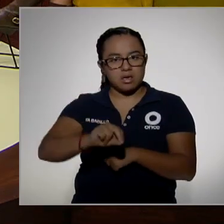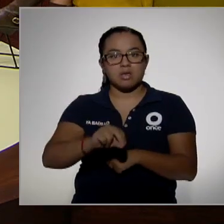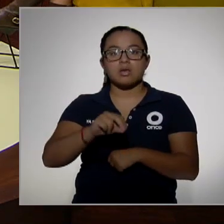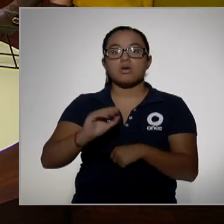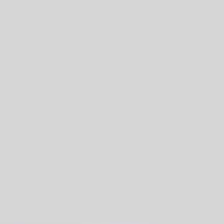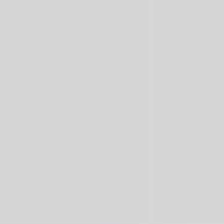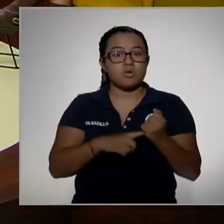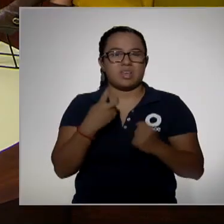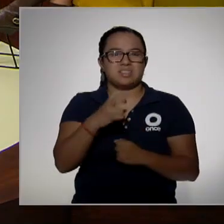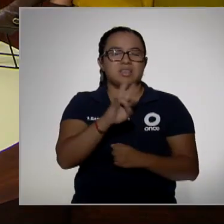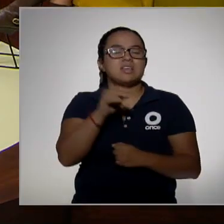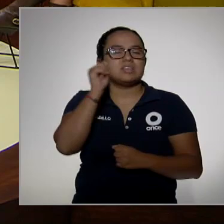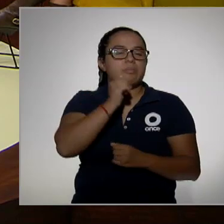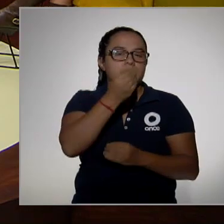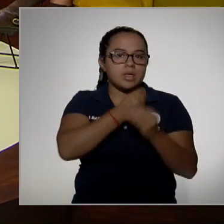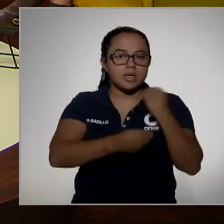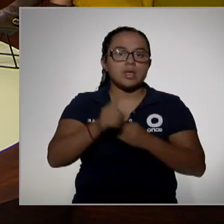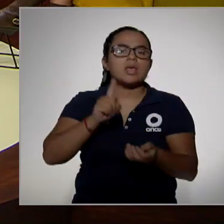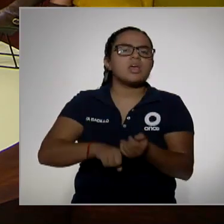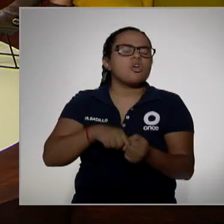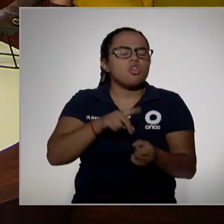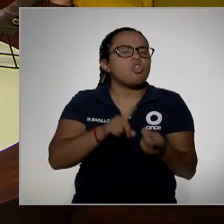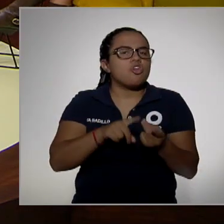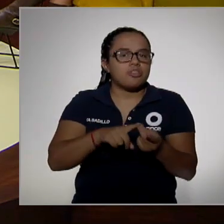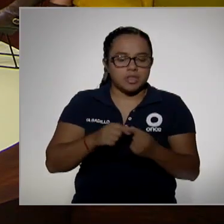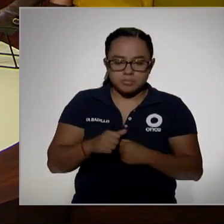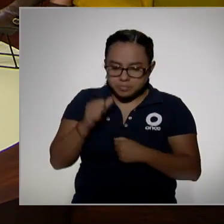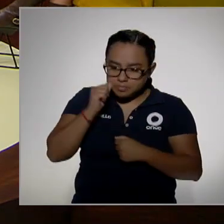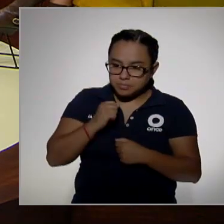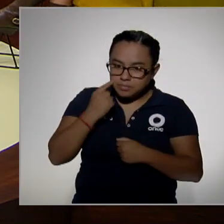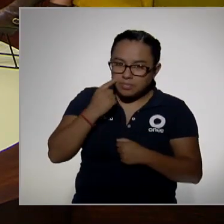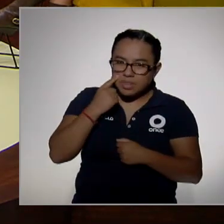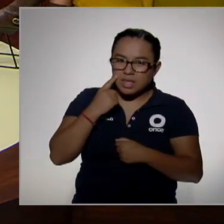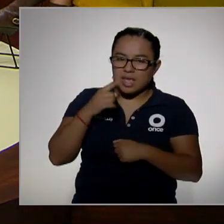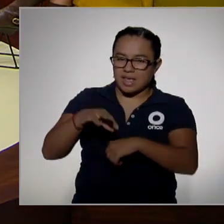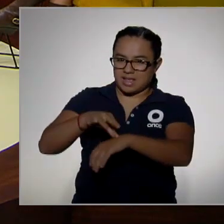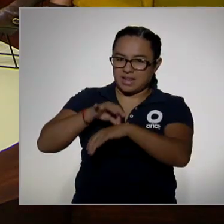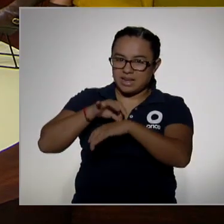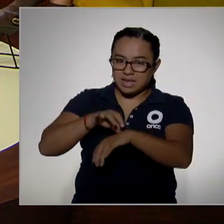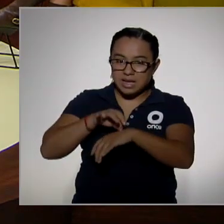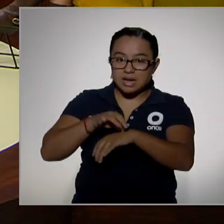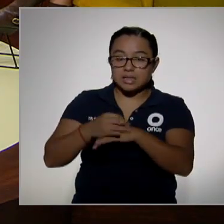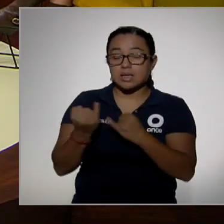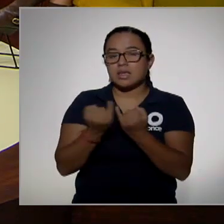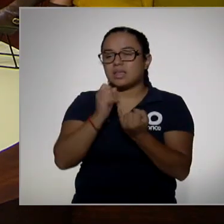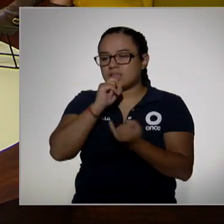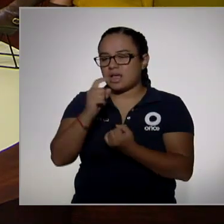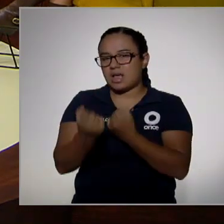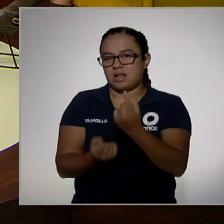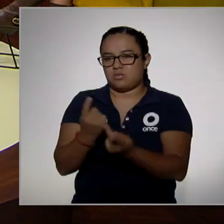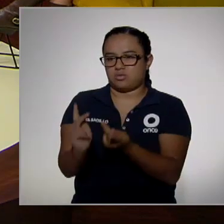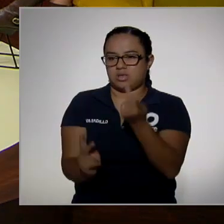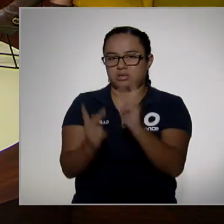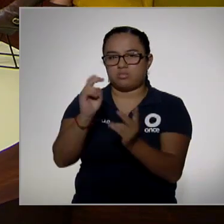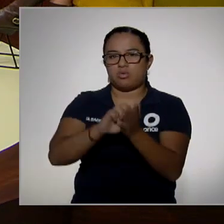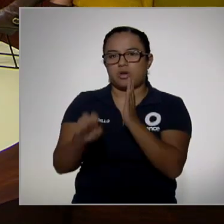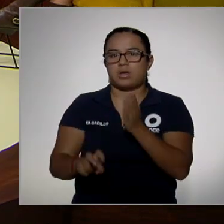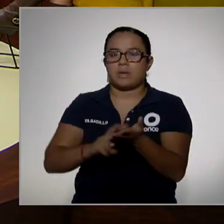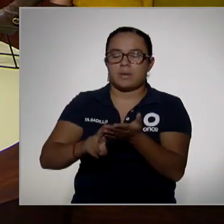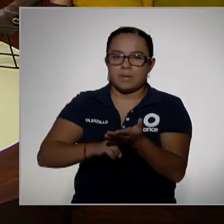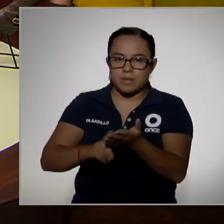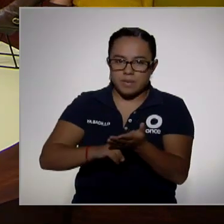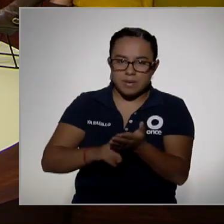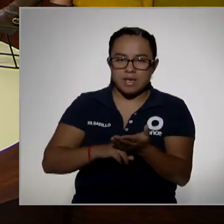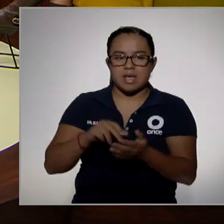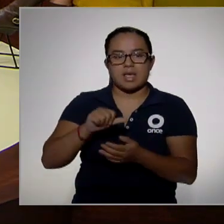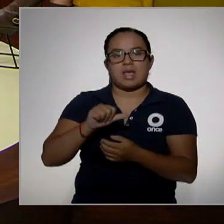deficiencia de hierro normalmente está en que comidas generalmente en las carnes rojas y en algunos vegetales como son los verdes los berros las